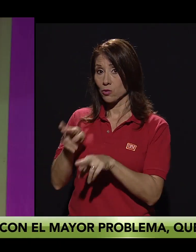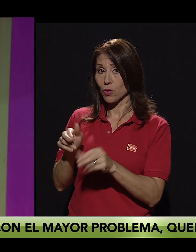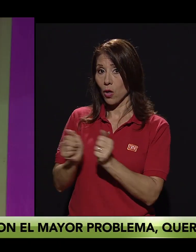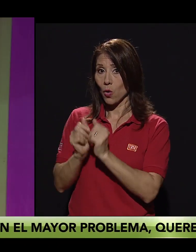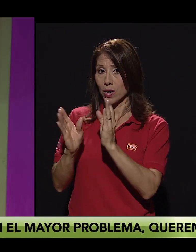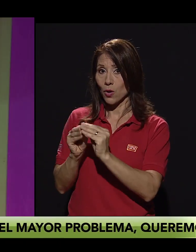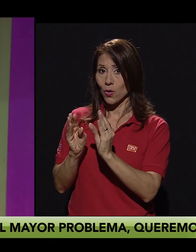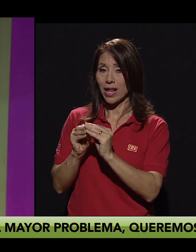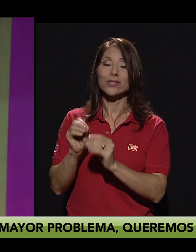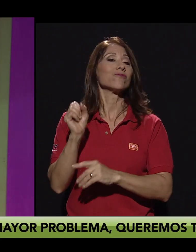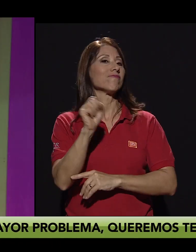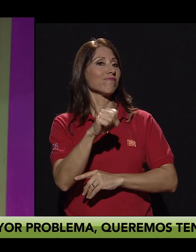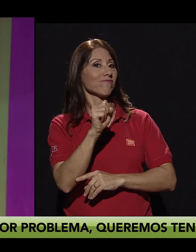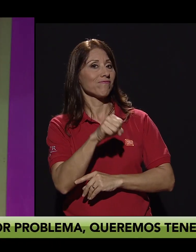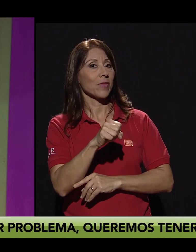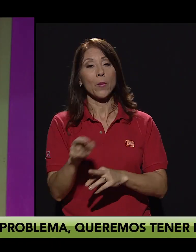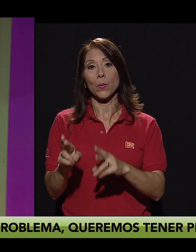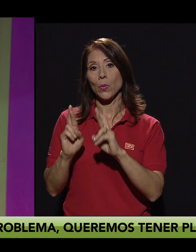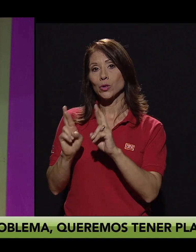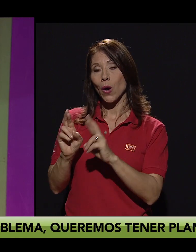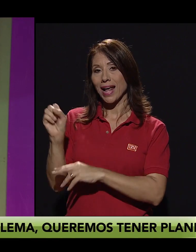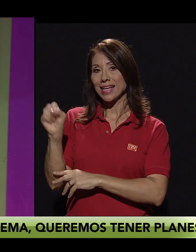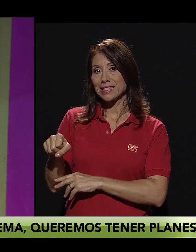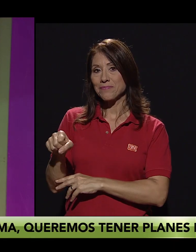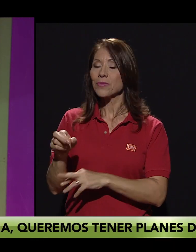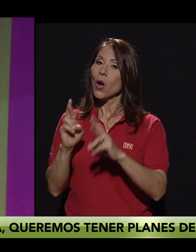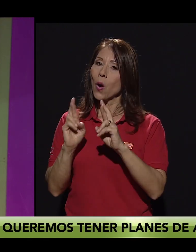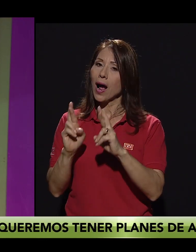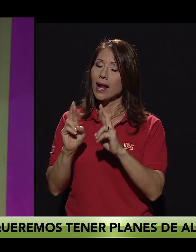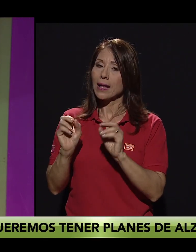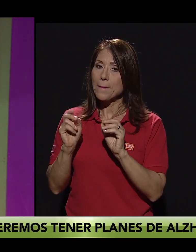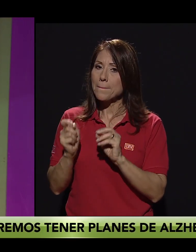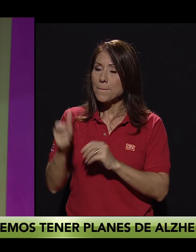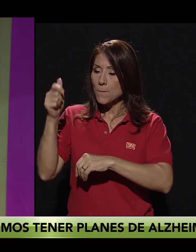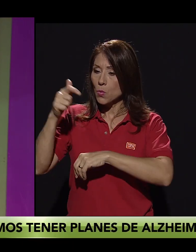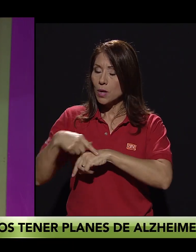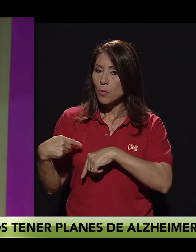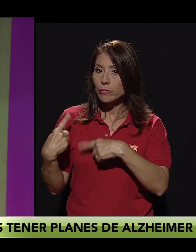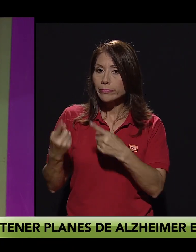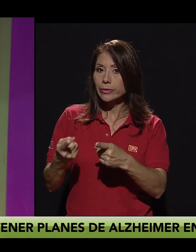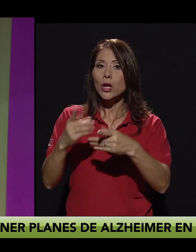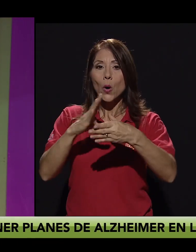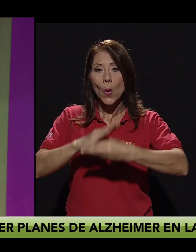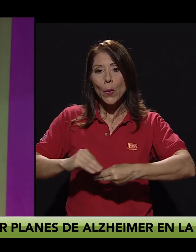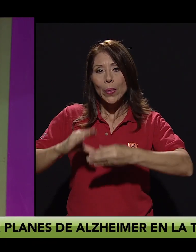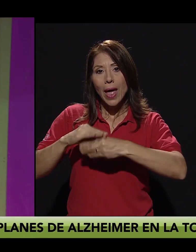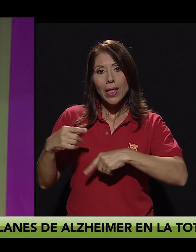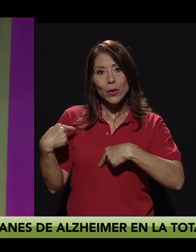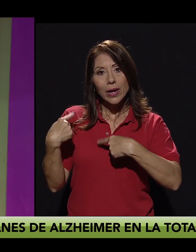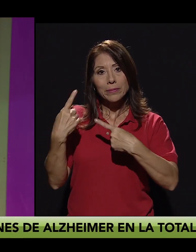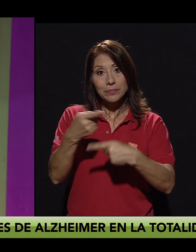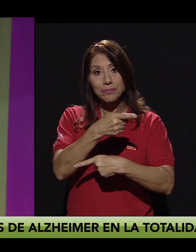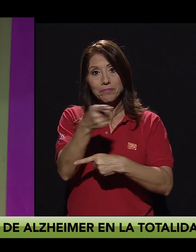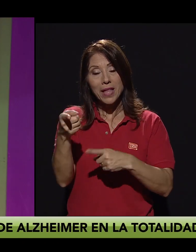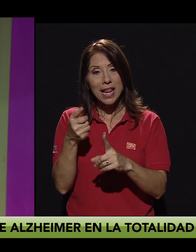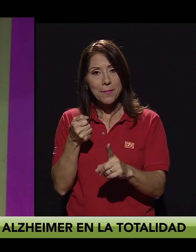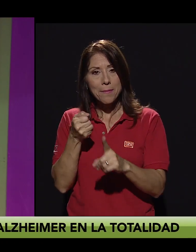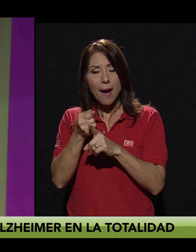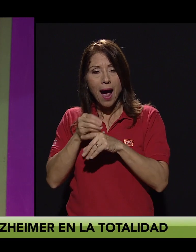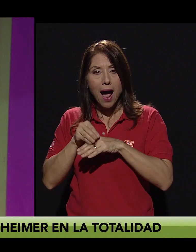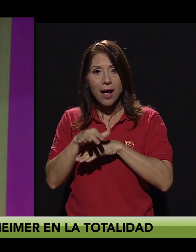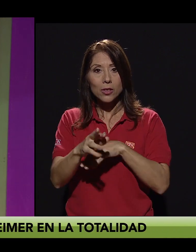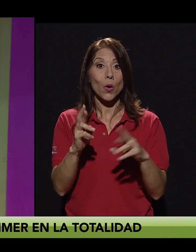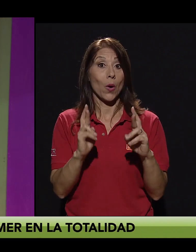un resultado Con este congreso Sin duda Pues ojalá que sí Ojalá que pronto Podamos ir contándole A la gente También del impacto Que va